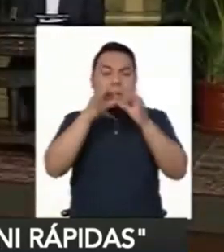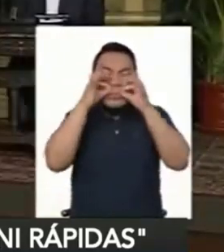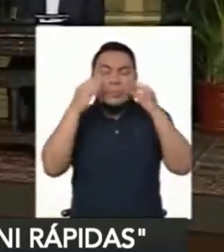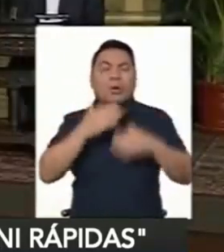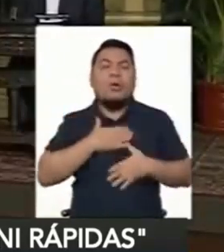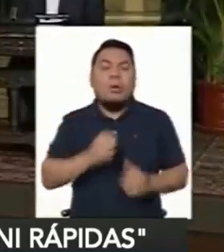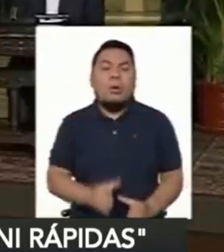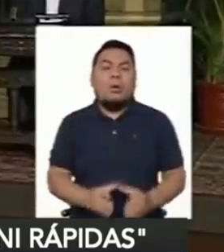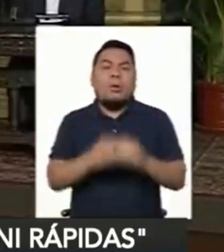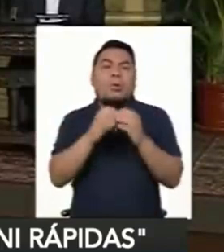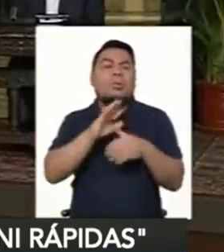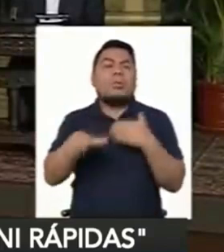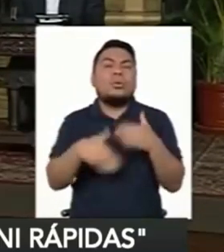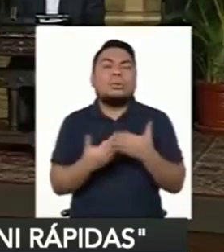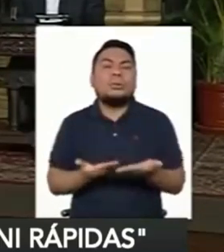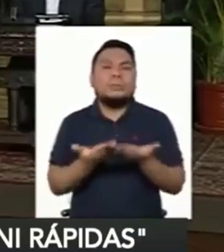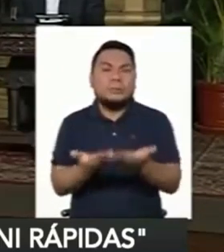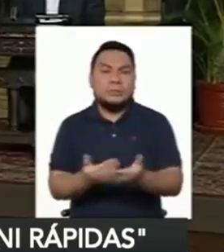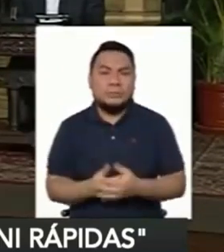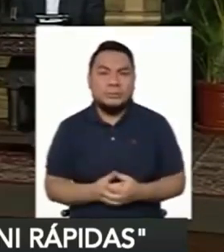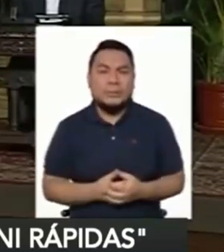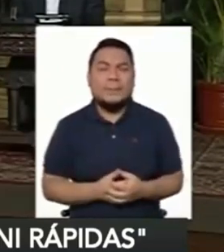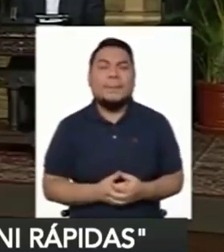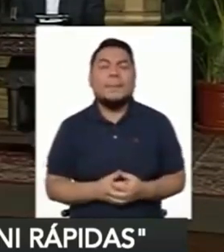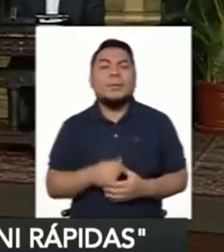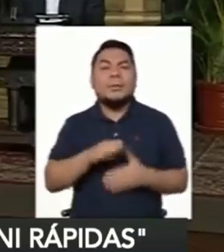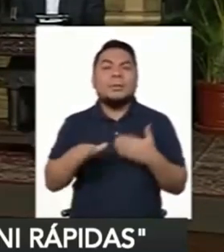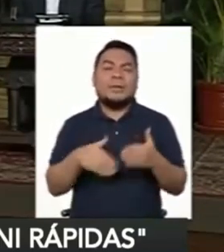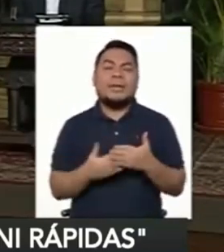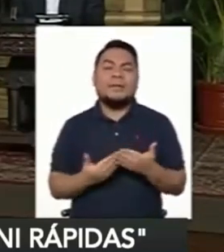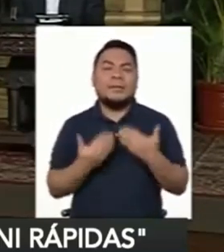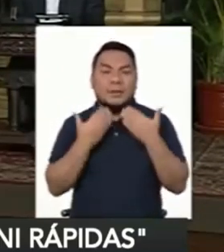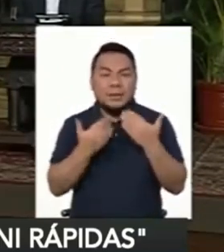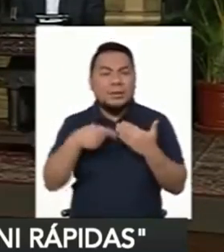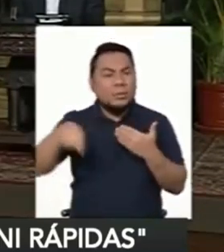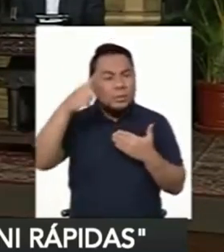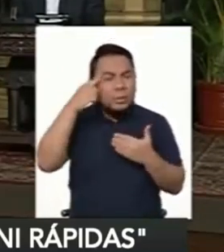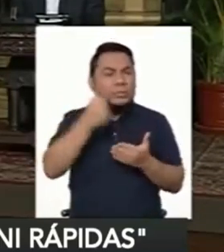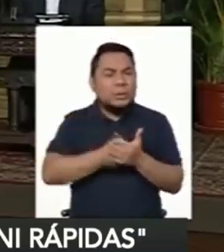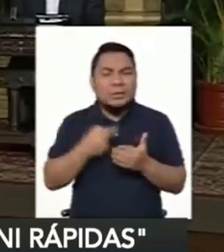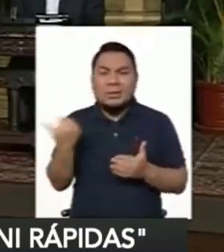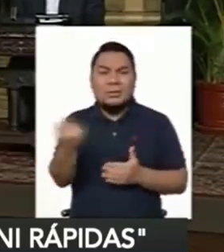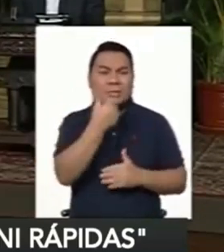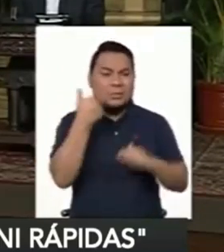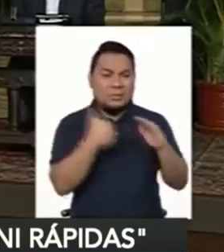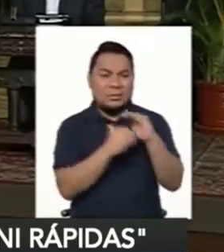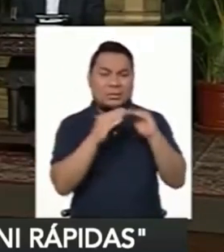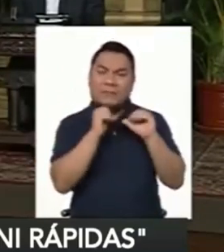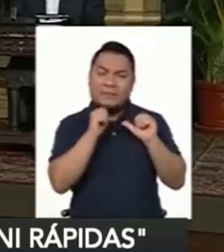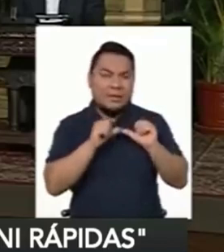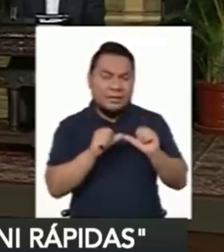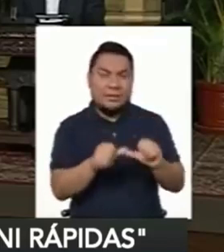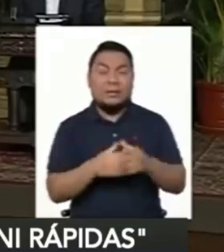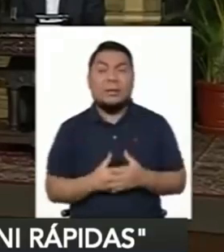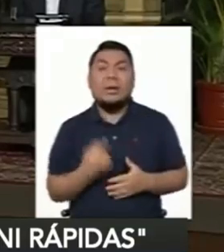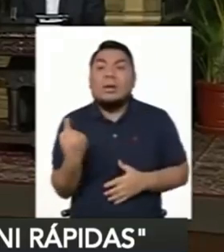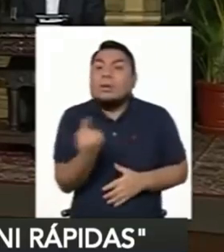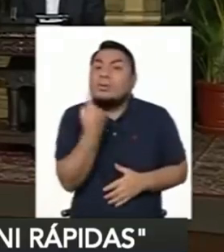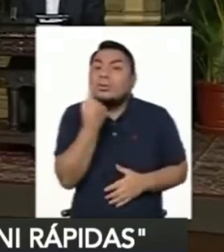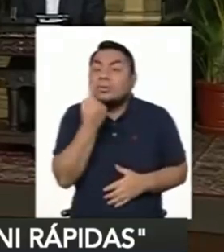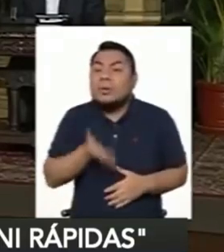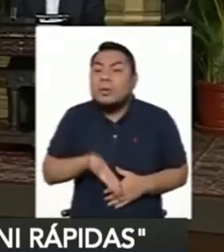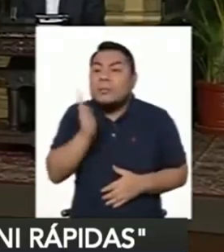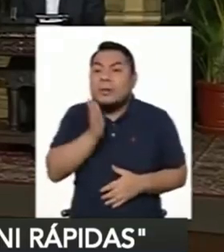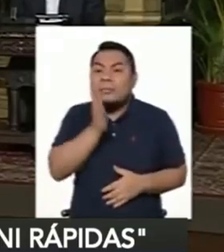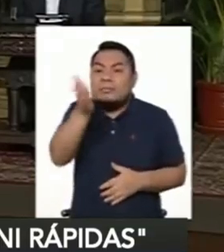sea, son las medidas de salud. Las medidas de contención, o sea, estamos en la cuarentena y tienen que salir solamente